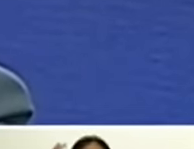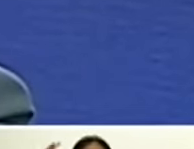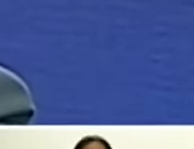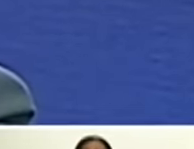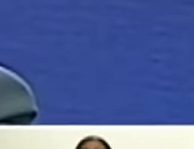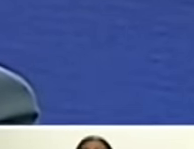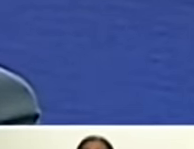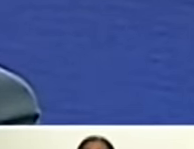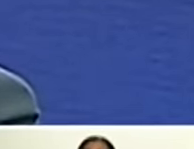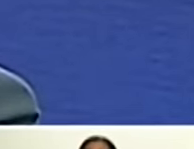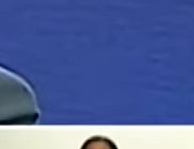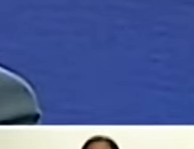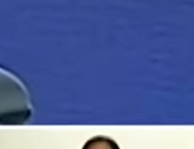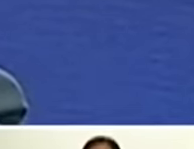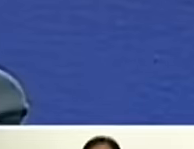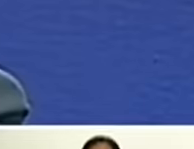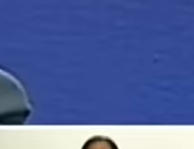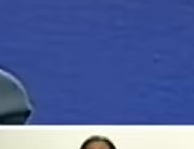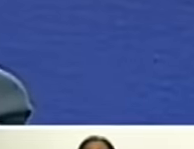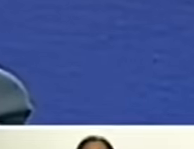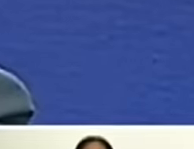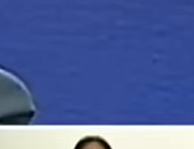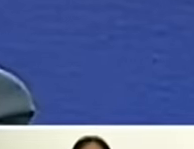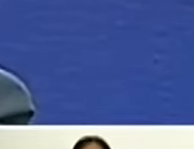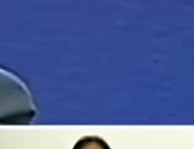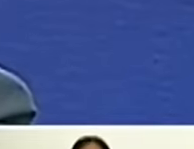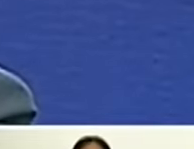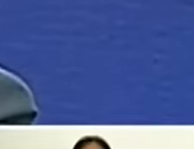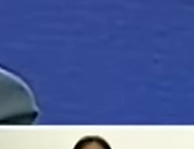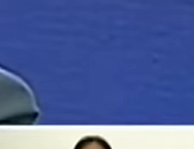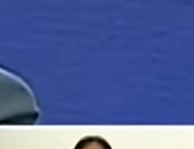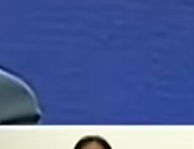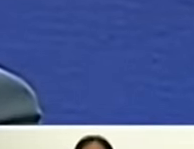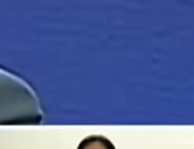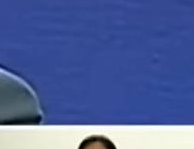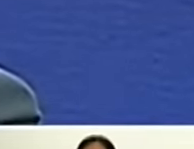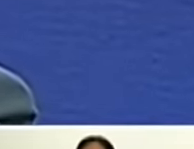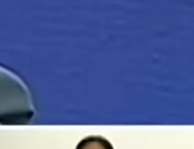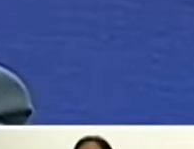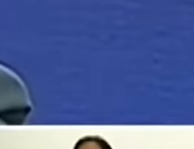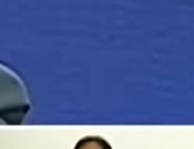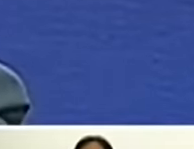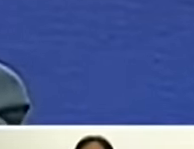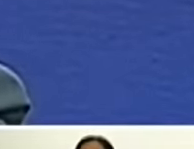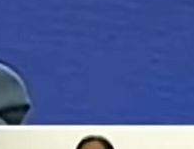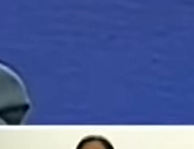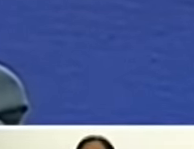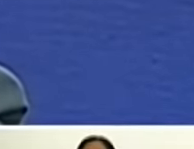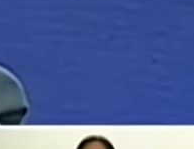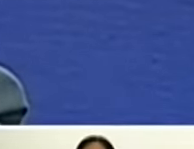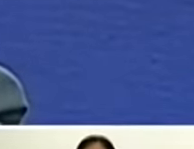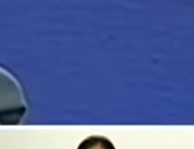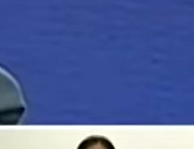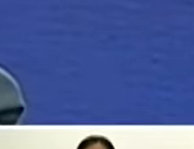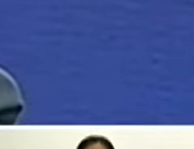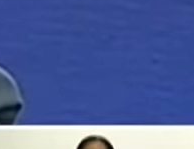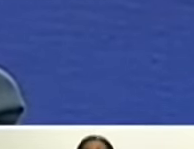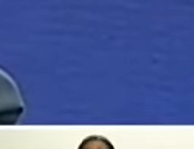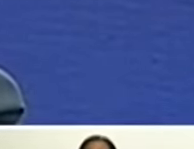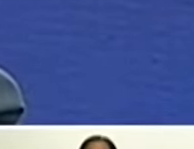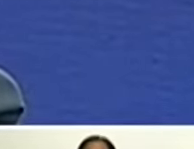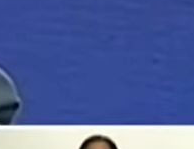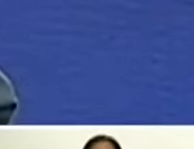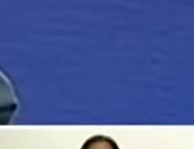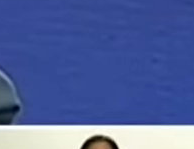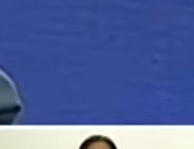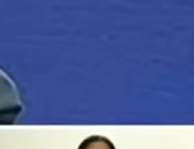Maracaibo, a enfrentarse a los buques más modernos que llegaban. ¿Por qué? Porque nuestra sangre corre, la sangre rebelde